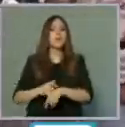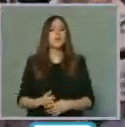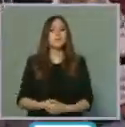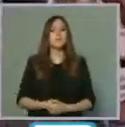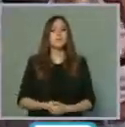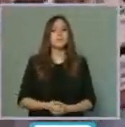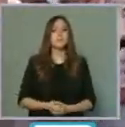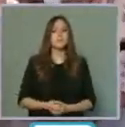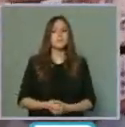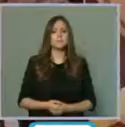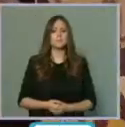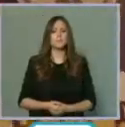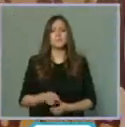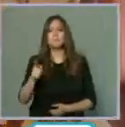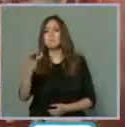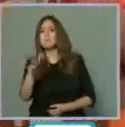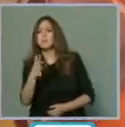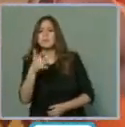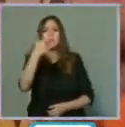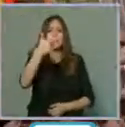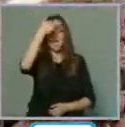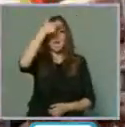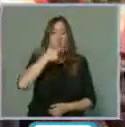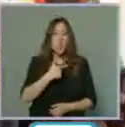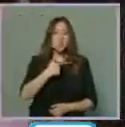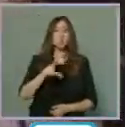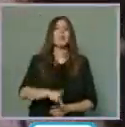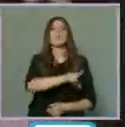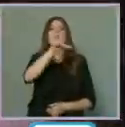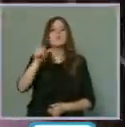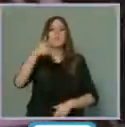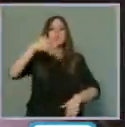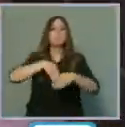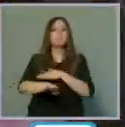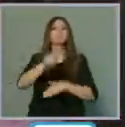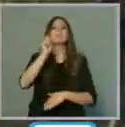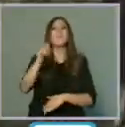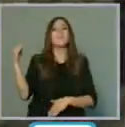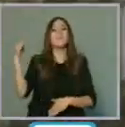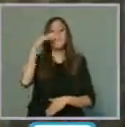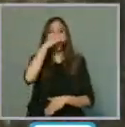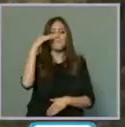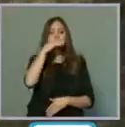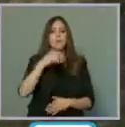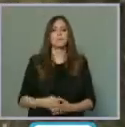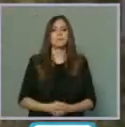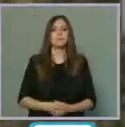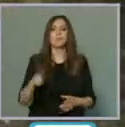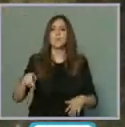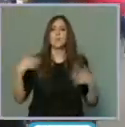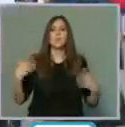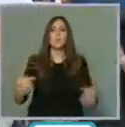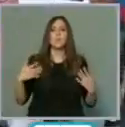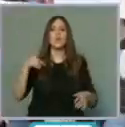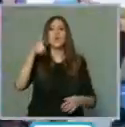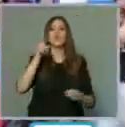España en México. Empieza por ahí de las 7 de la noche y la demás es entrada libre. Es atrásito de la Catedral de la Ciudad de México en